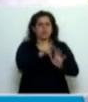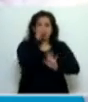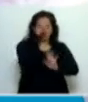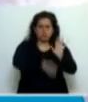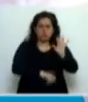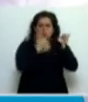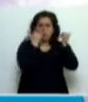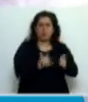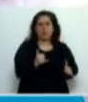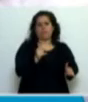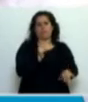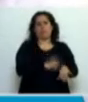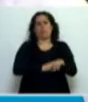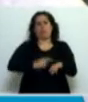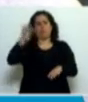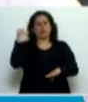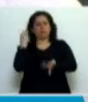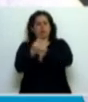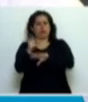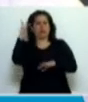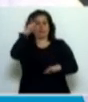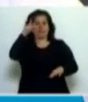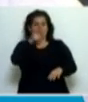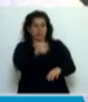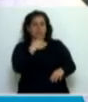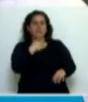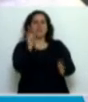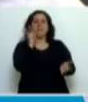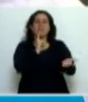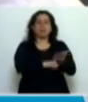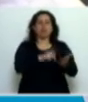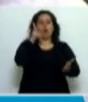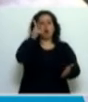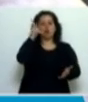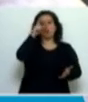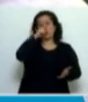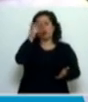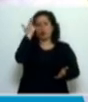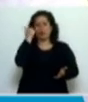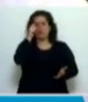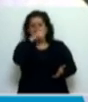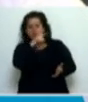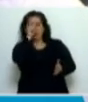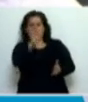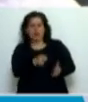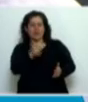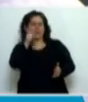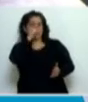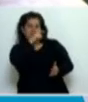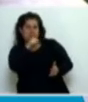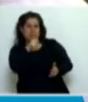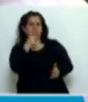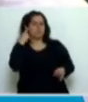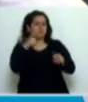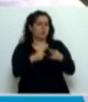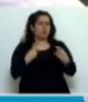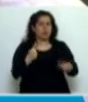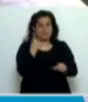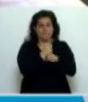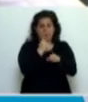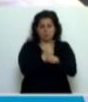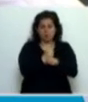entonces presidente Néstor Kirchner, que fue el decreto 897/07, y cuyas finalidades son,